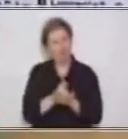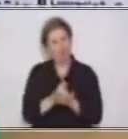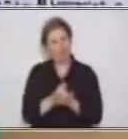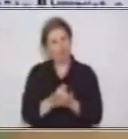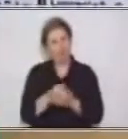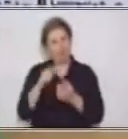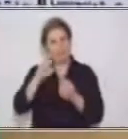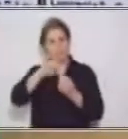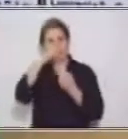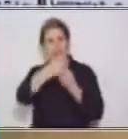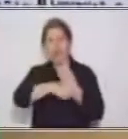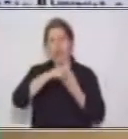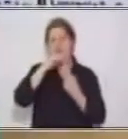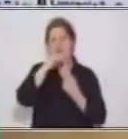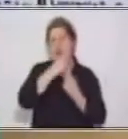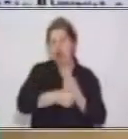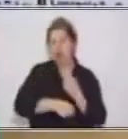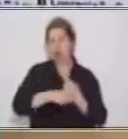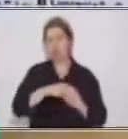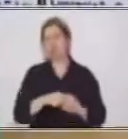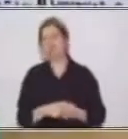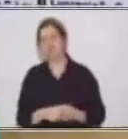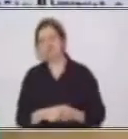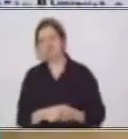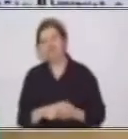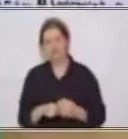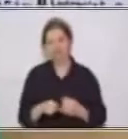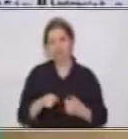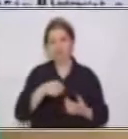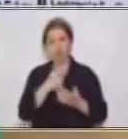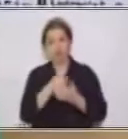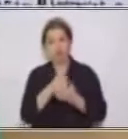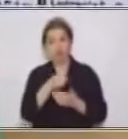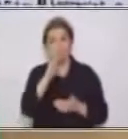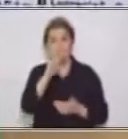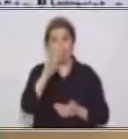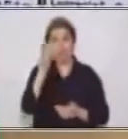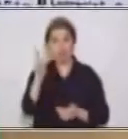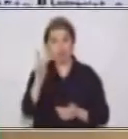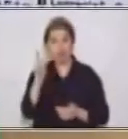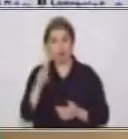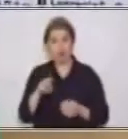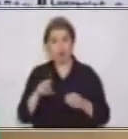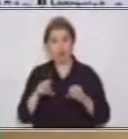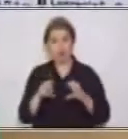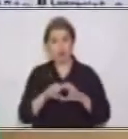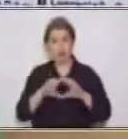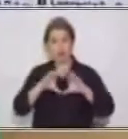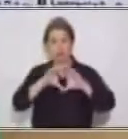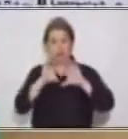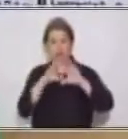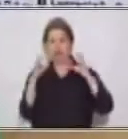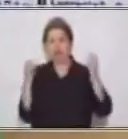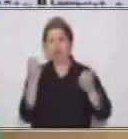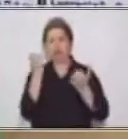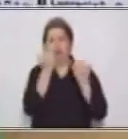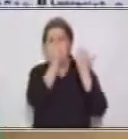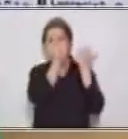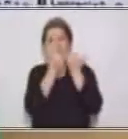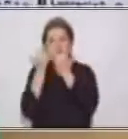Bananos, compró 8 la penca y gastó 32. Sandía valía 10 y gastó